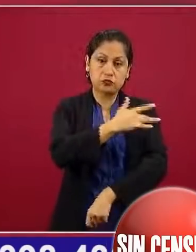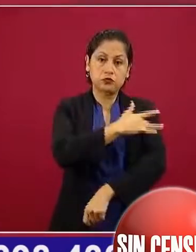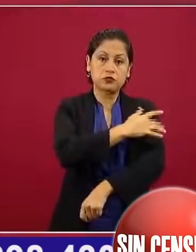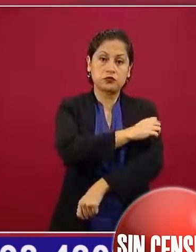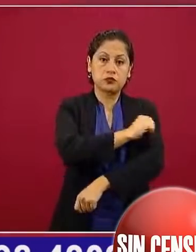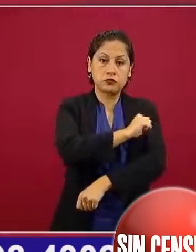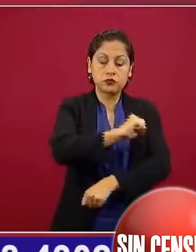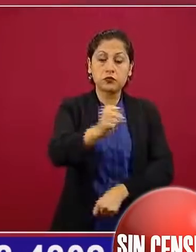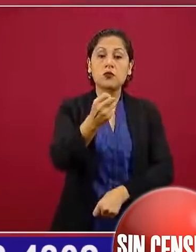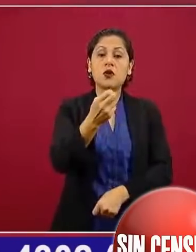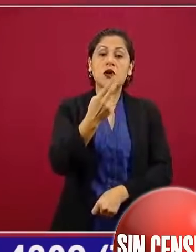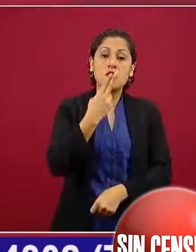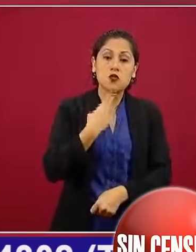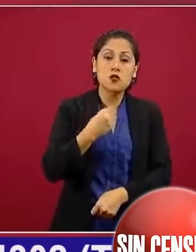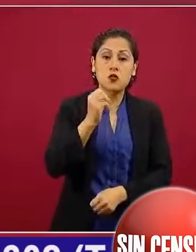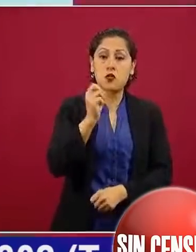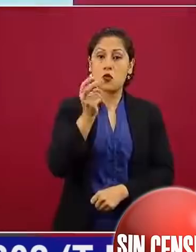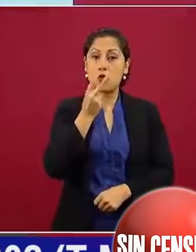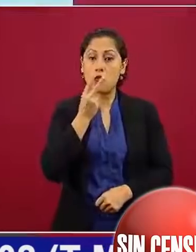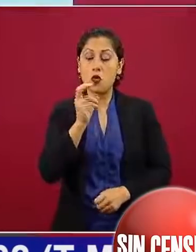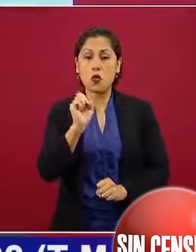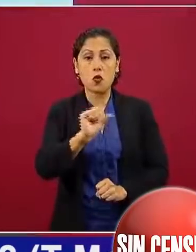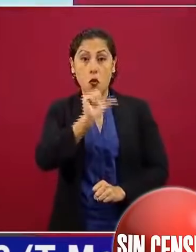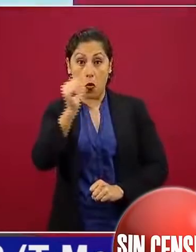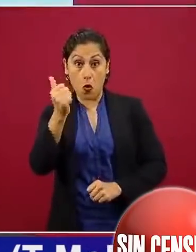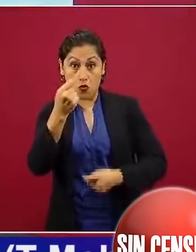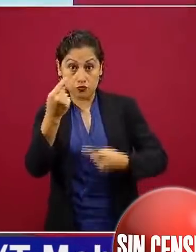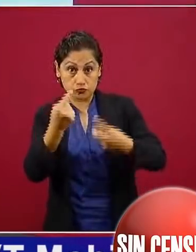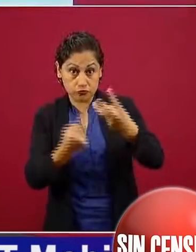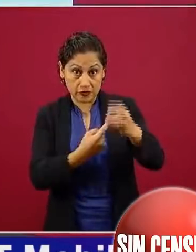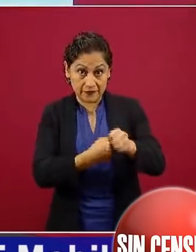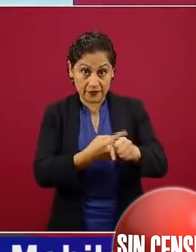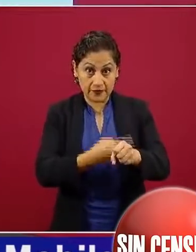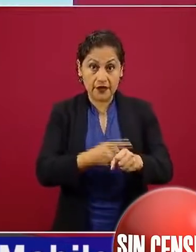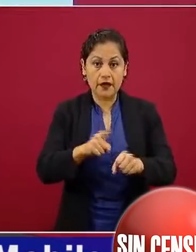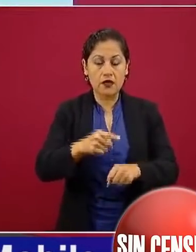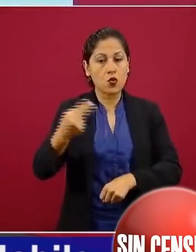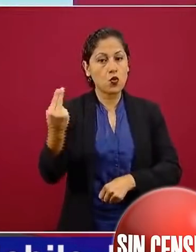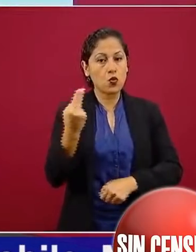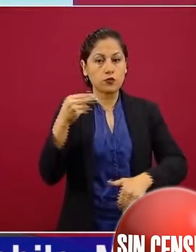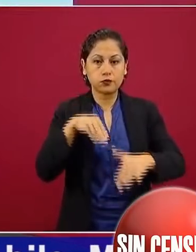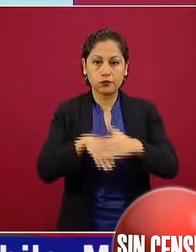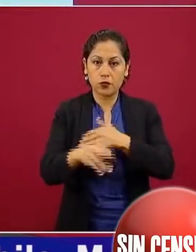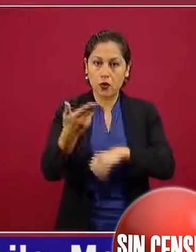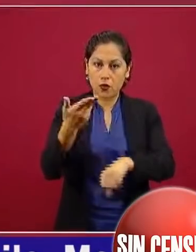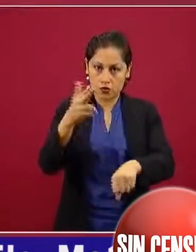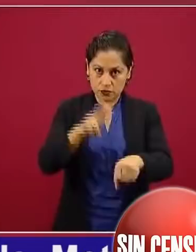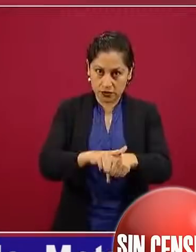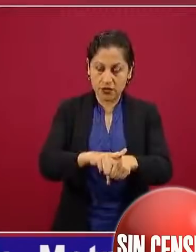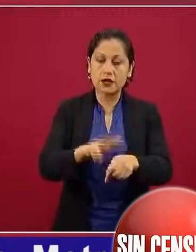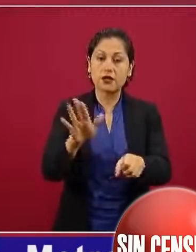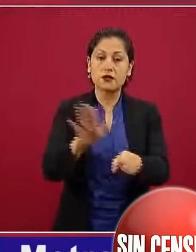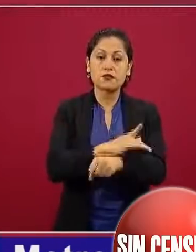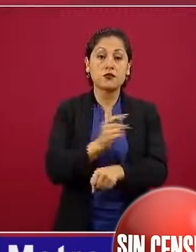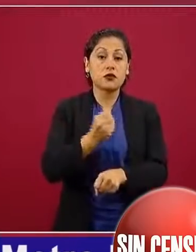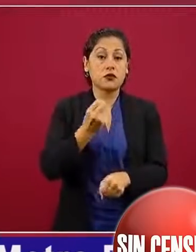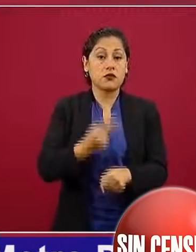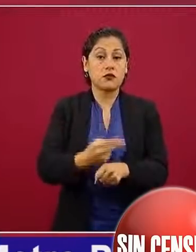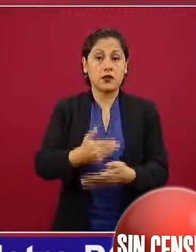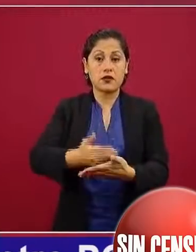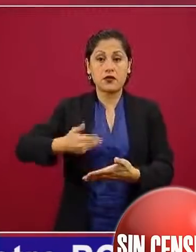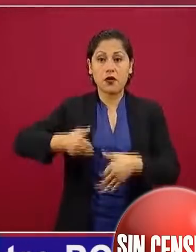u otras causas de inmunosupresión, que acudan lo más pronto posible al hospital, porque cuanto más temprana sea la